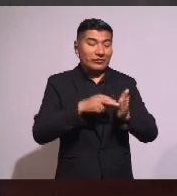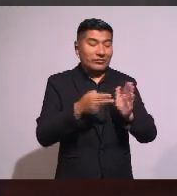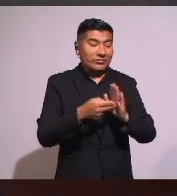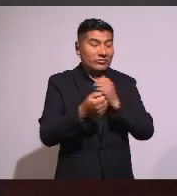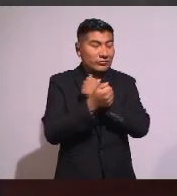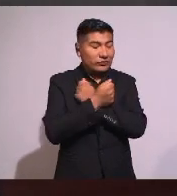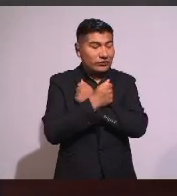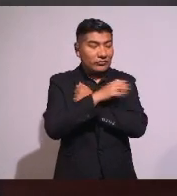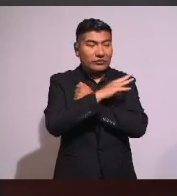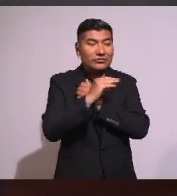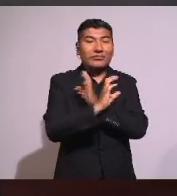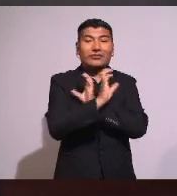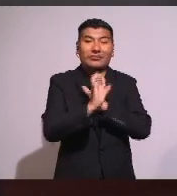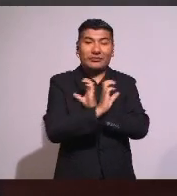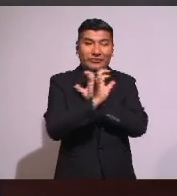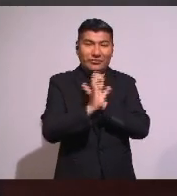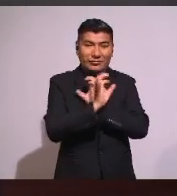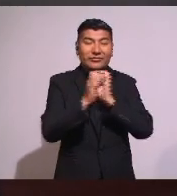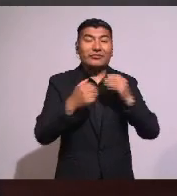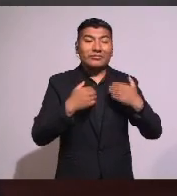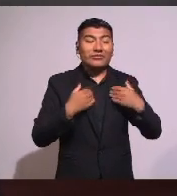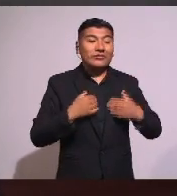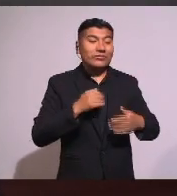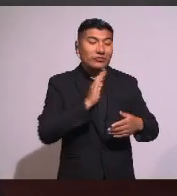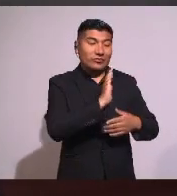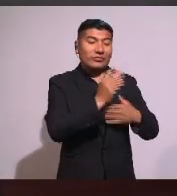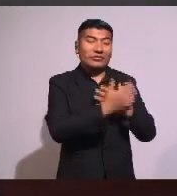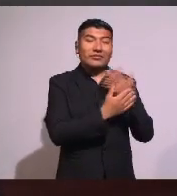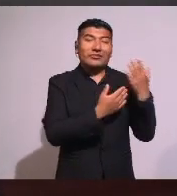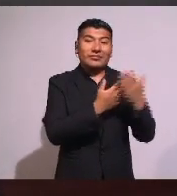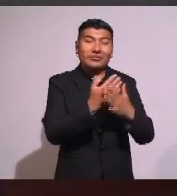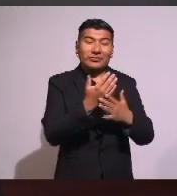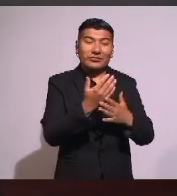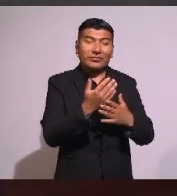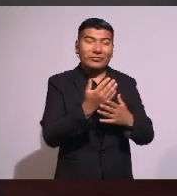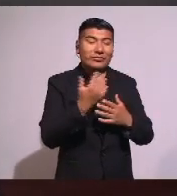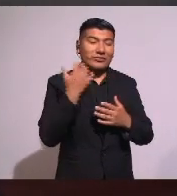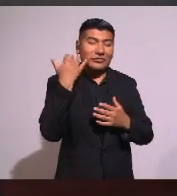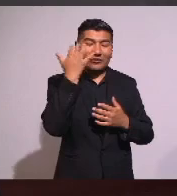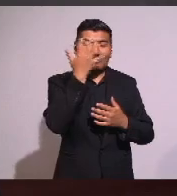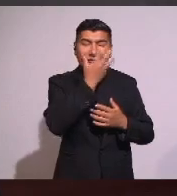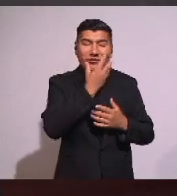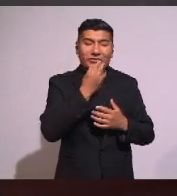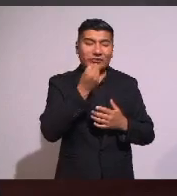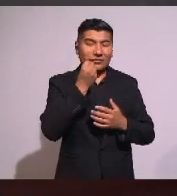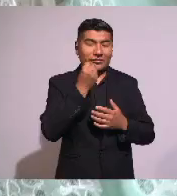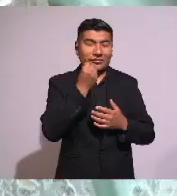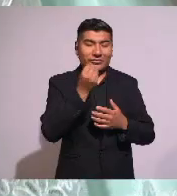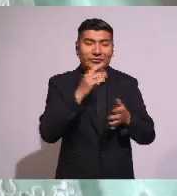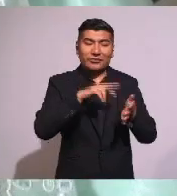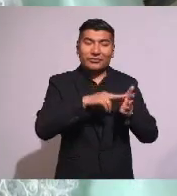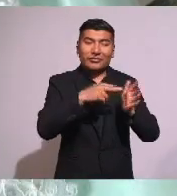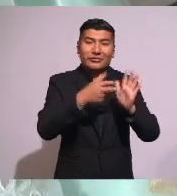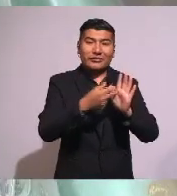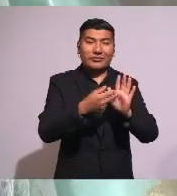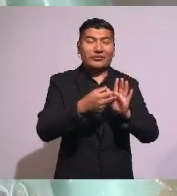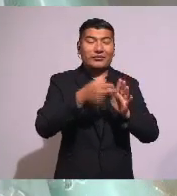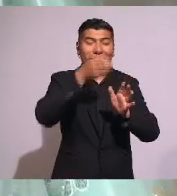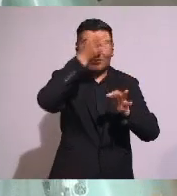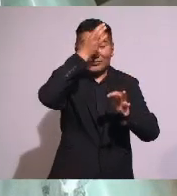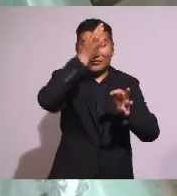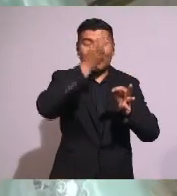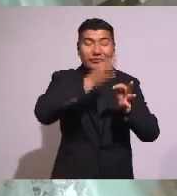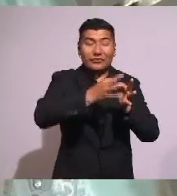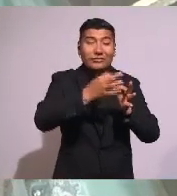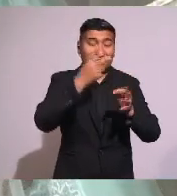y de afecto, como teniendo entre sus brazos una alhaja preciosísima, que es el signo de la fe.